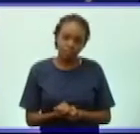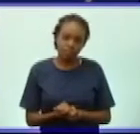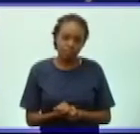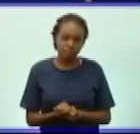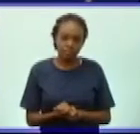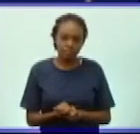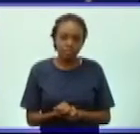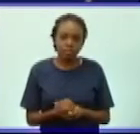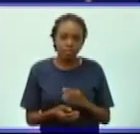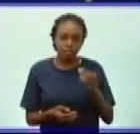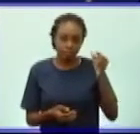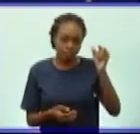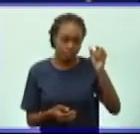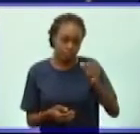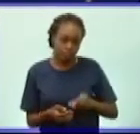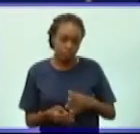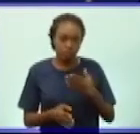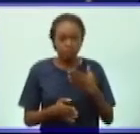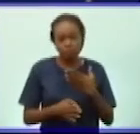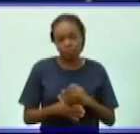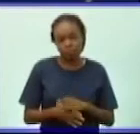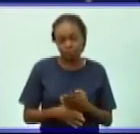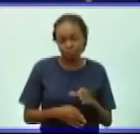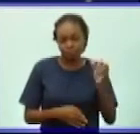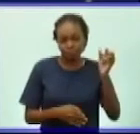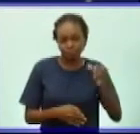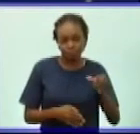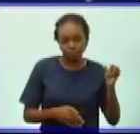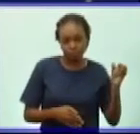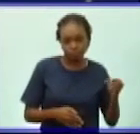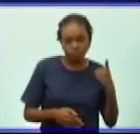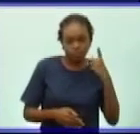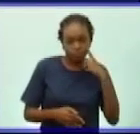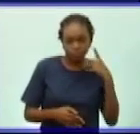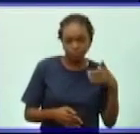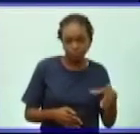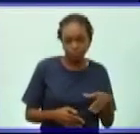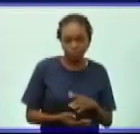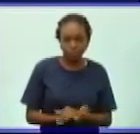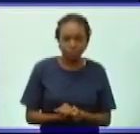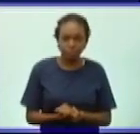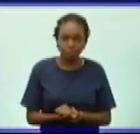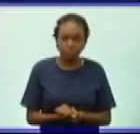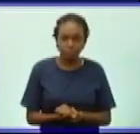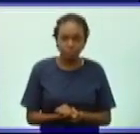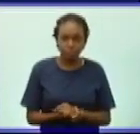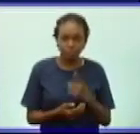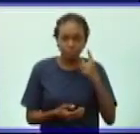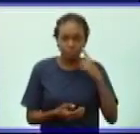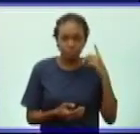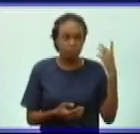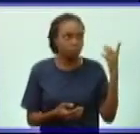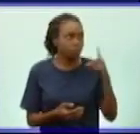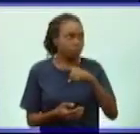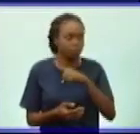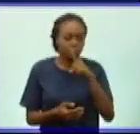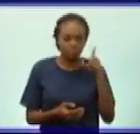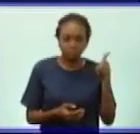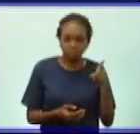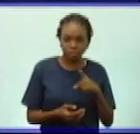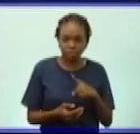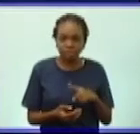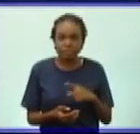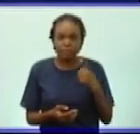del cuerpo que se adopte como referencia. Si miran a su alrededor, van a ver